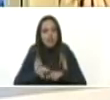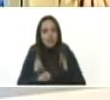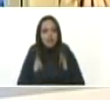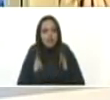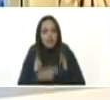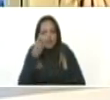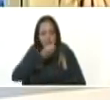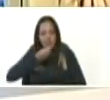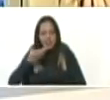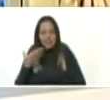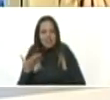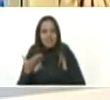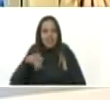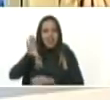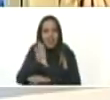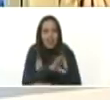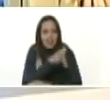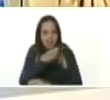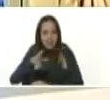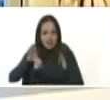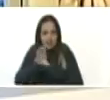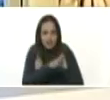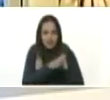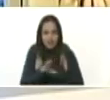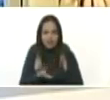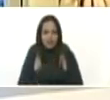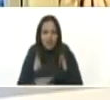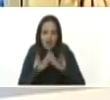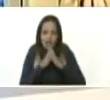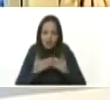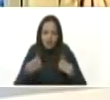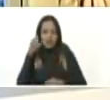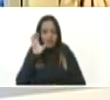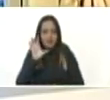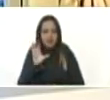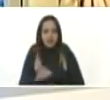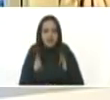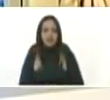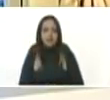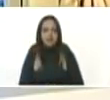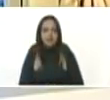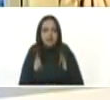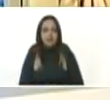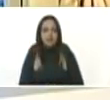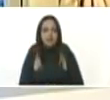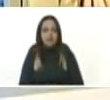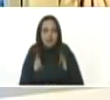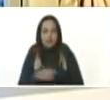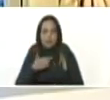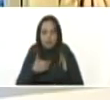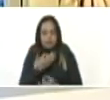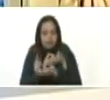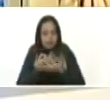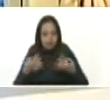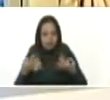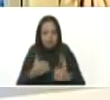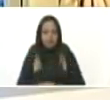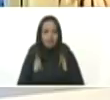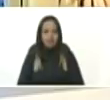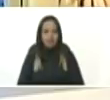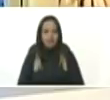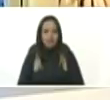belleza cantándole a toda la patria. Es un fenómeno comunicacional. Talento